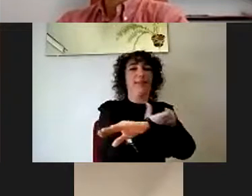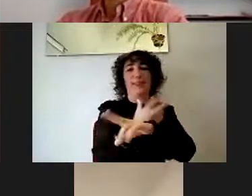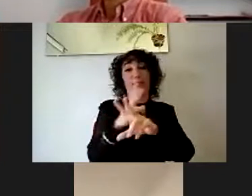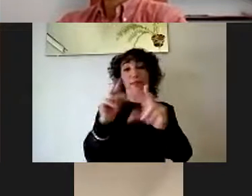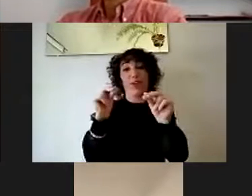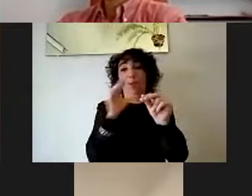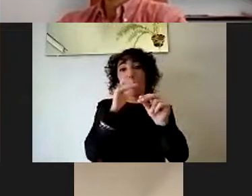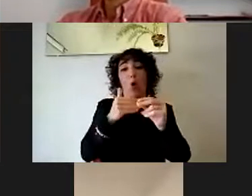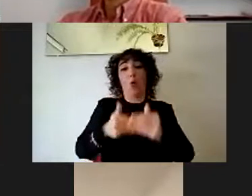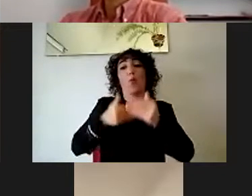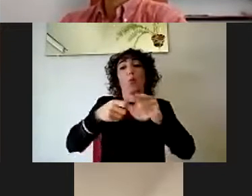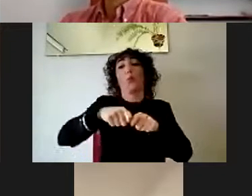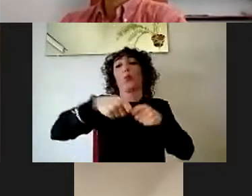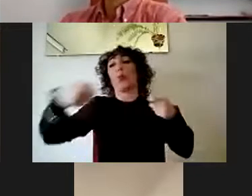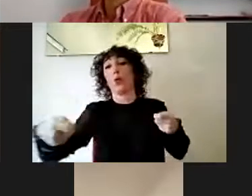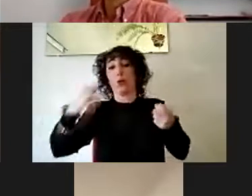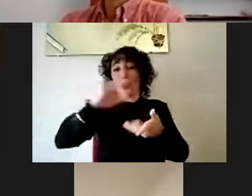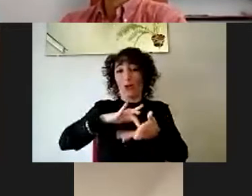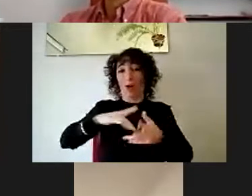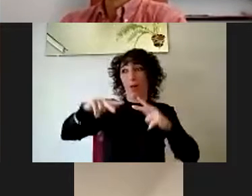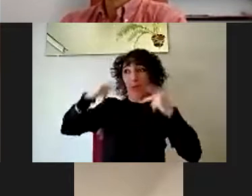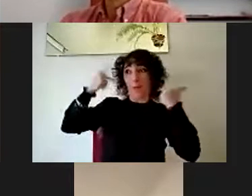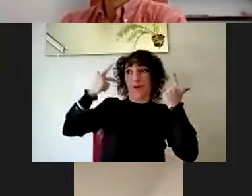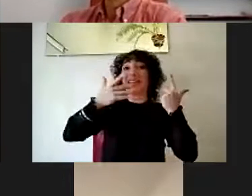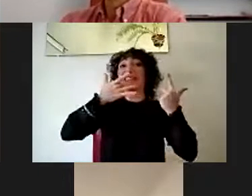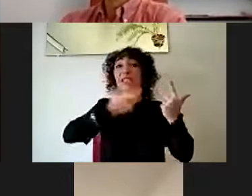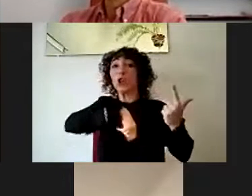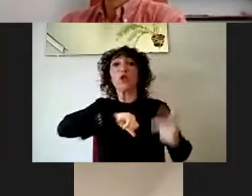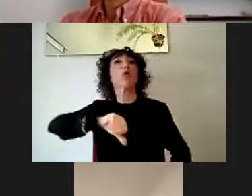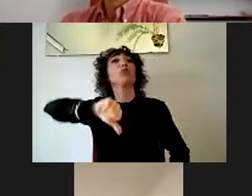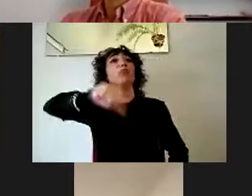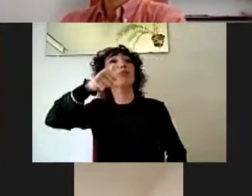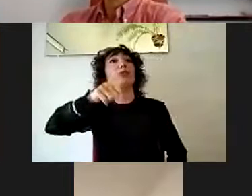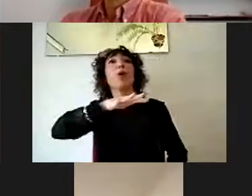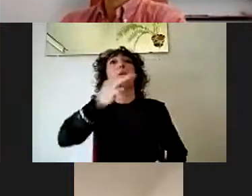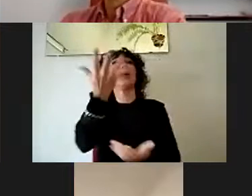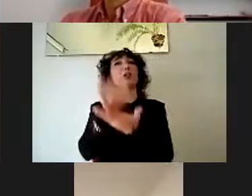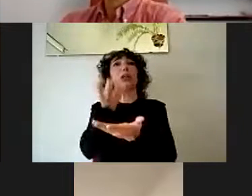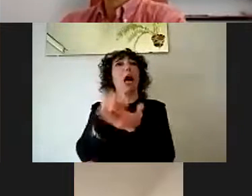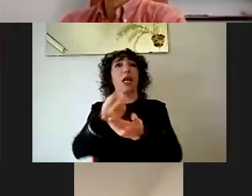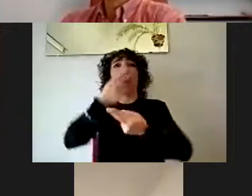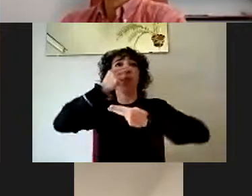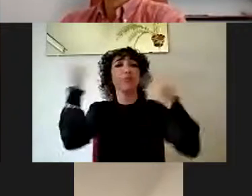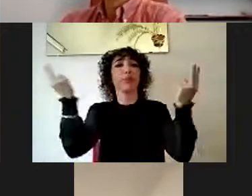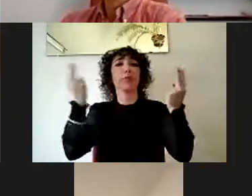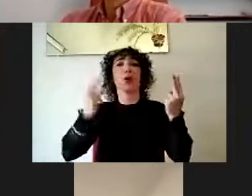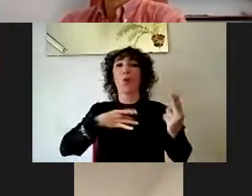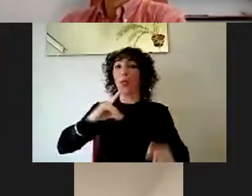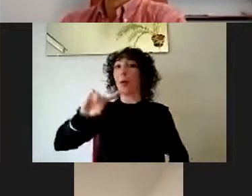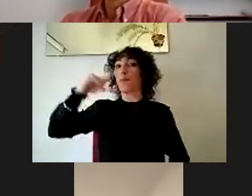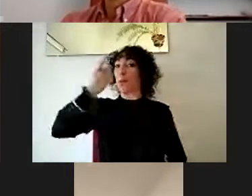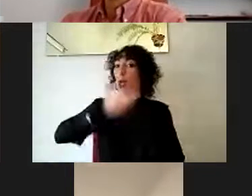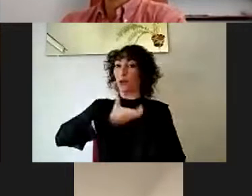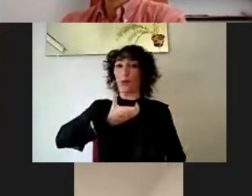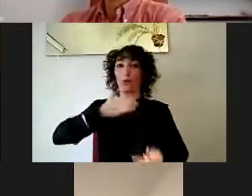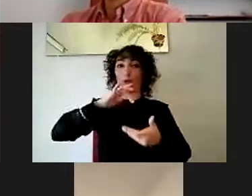dieron. Si somos capaces de aprobarlo y cargarlo, pues creo que vamos a ser el primer ayuntamiento que lo tiene en Lanzarote. El resto de